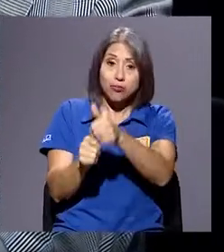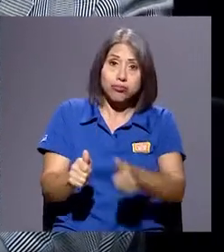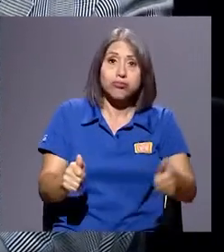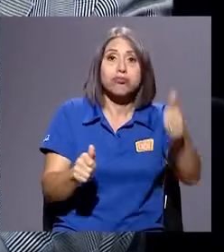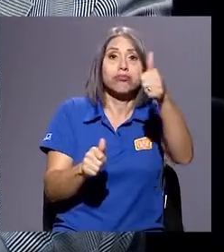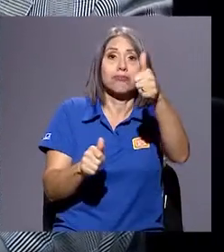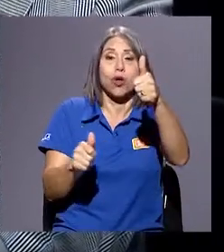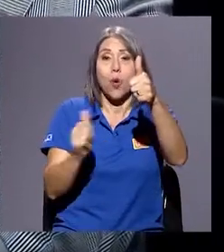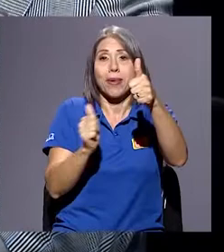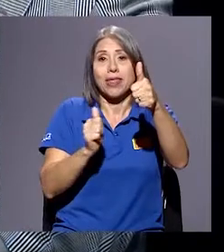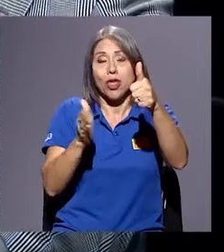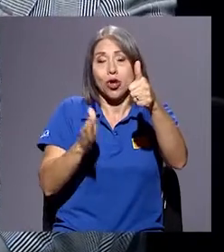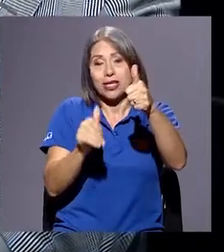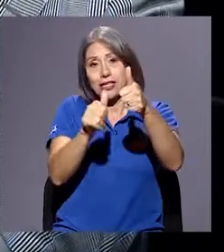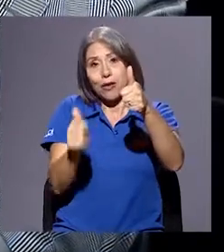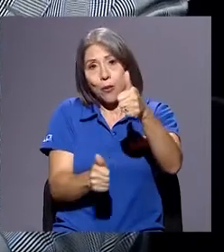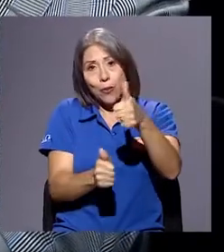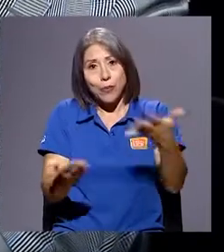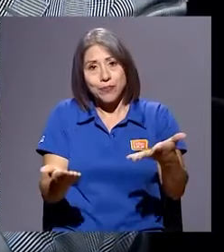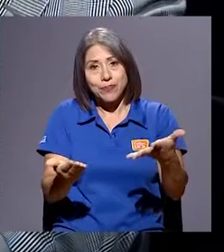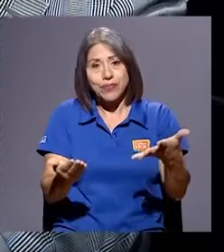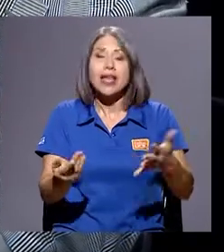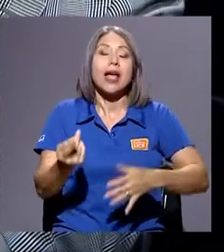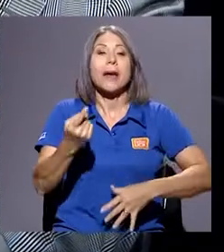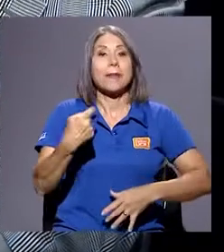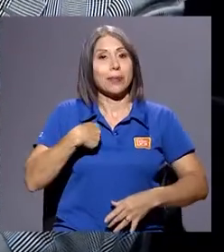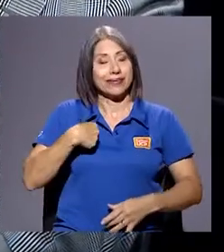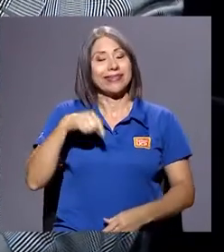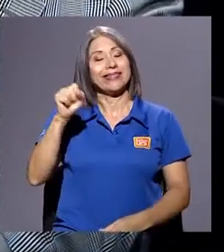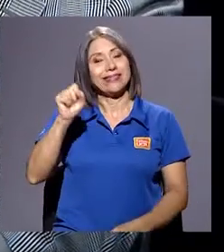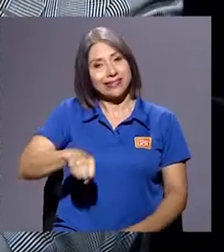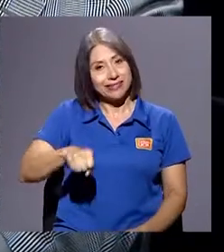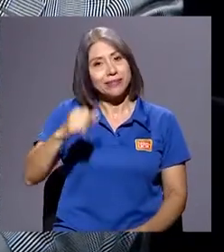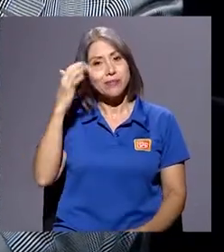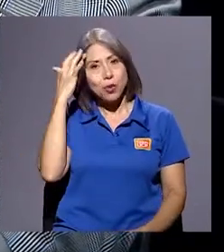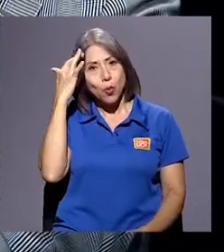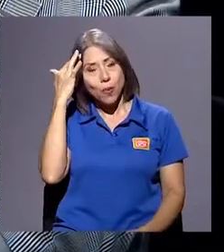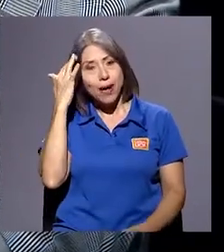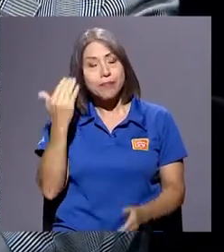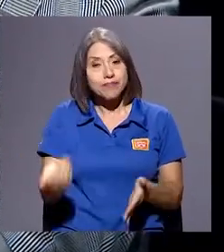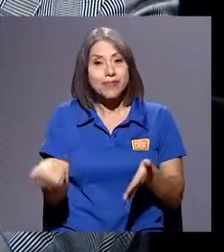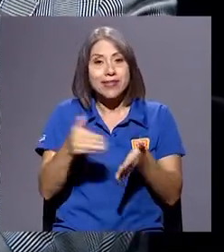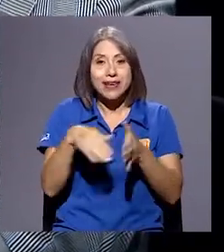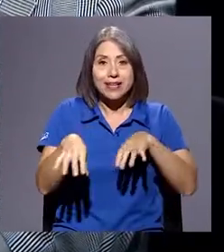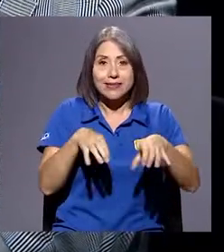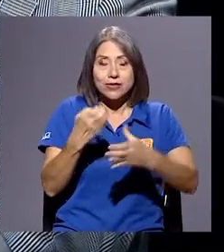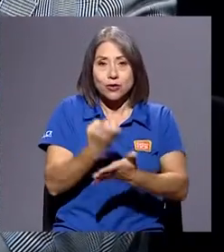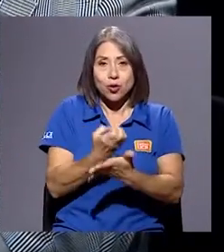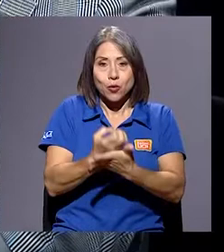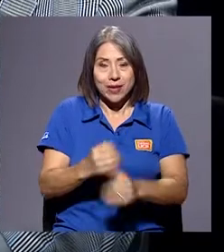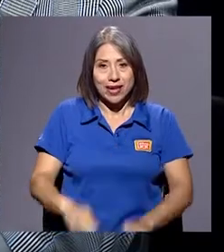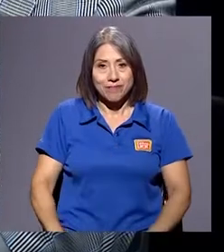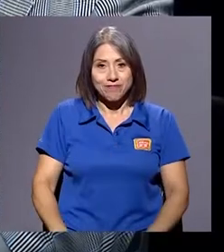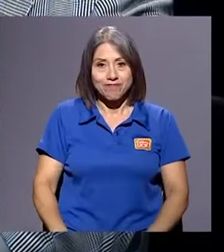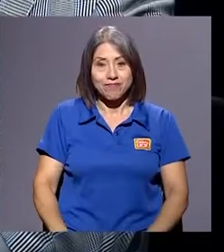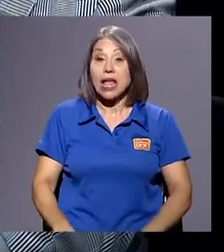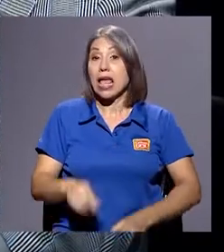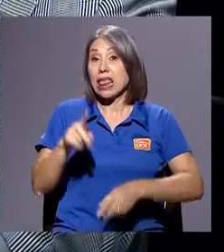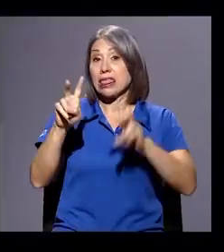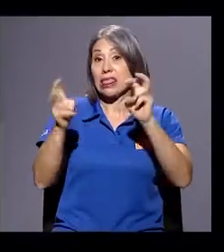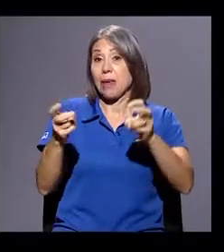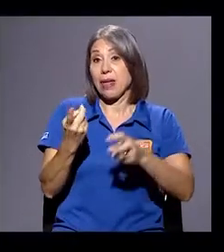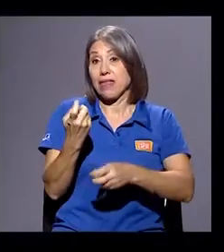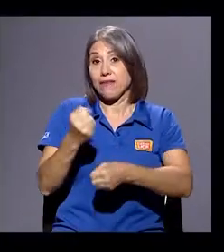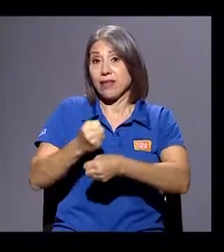nuestros competidores. Por supuesto que sí me preocupa el tema de la reactivación económica y sí me preocupa el tema del desempleo.